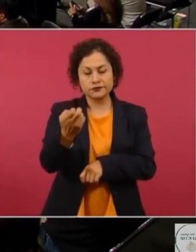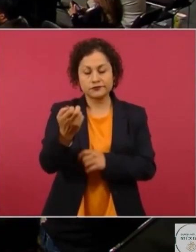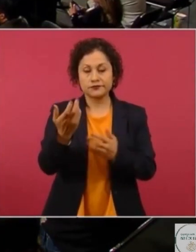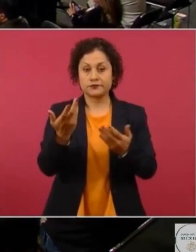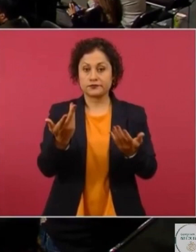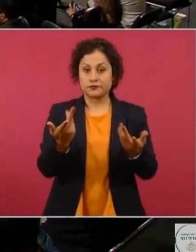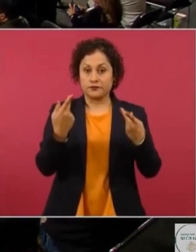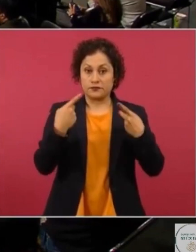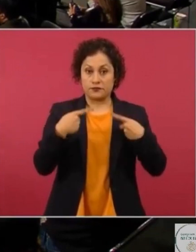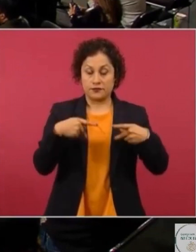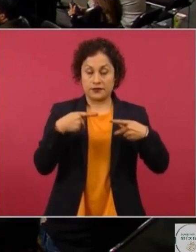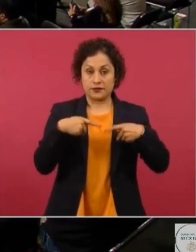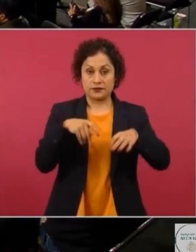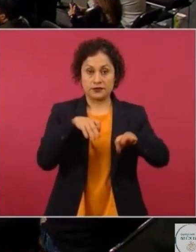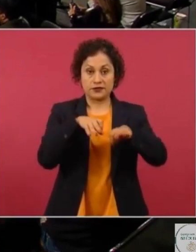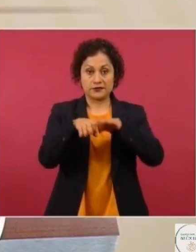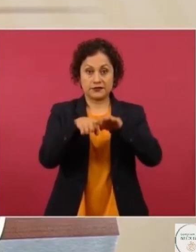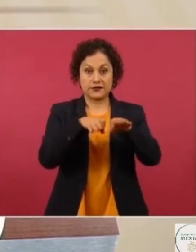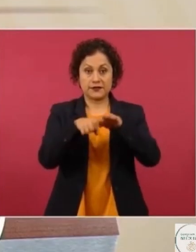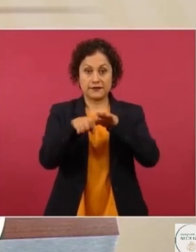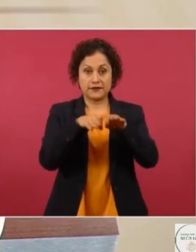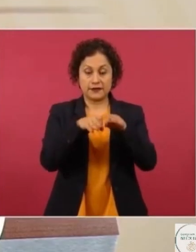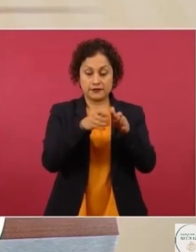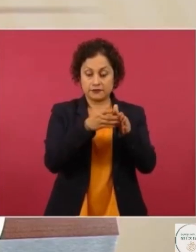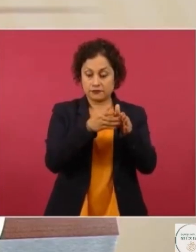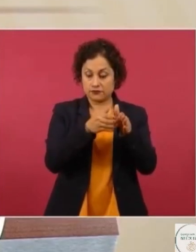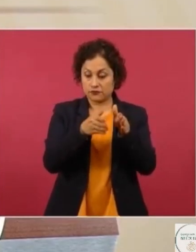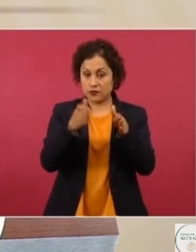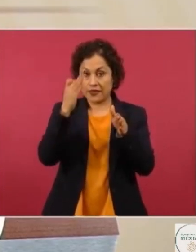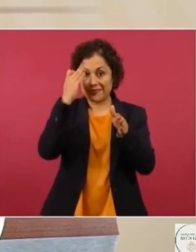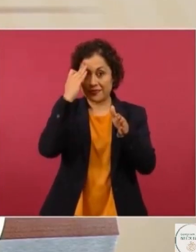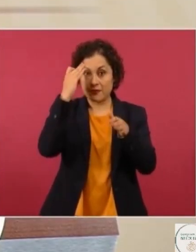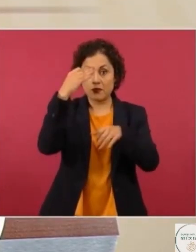son contratados de manera eventual,